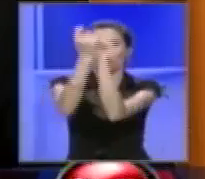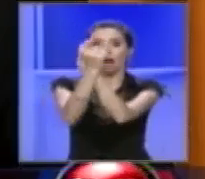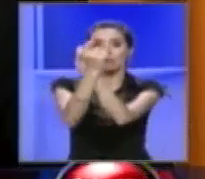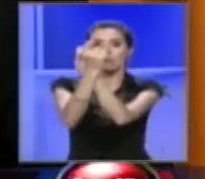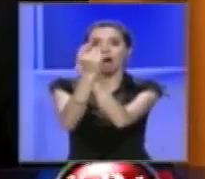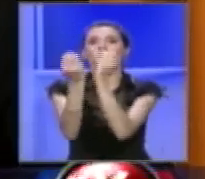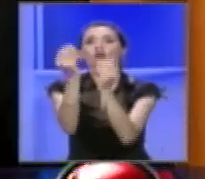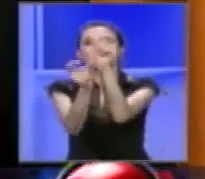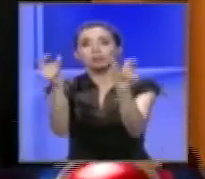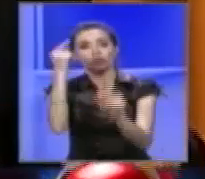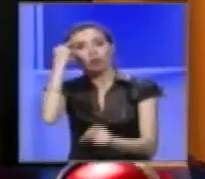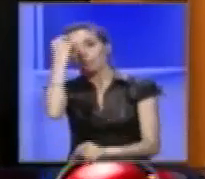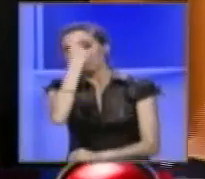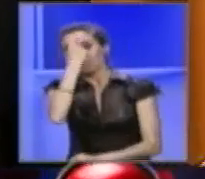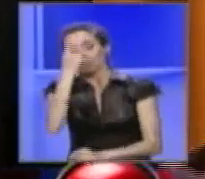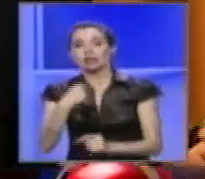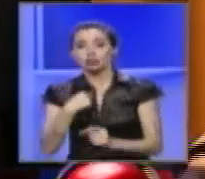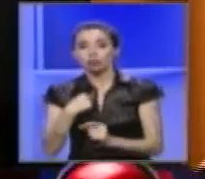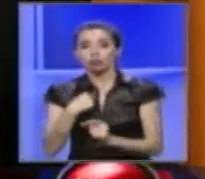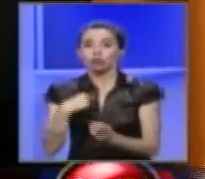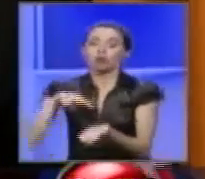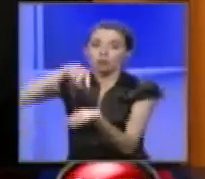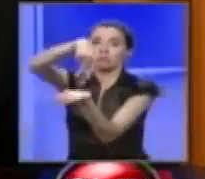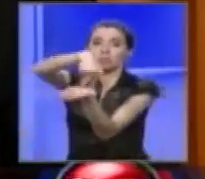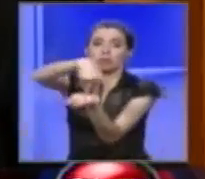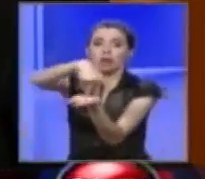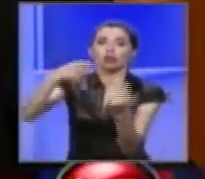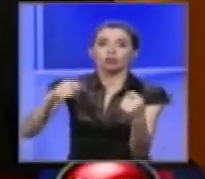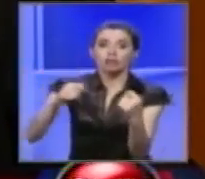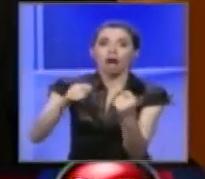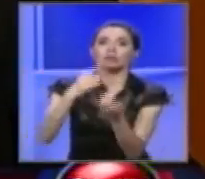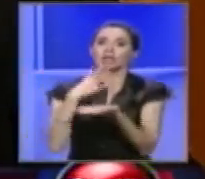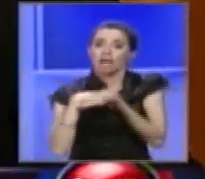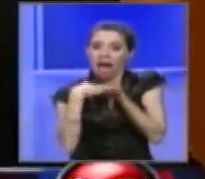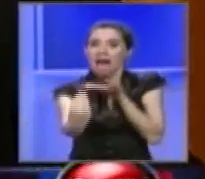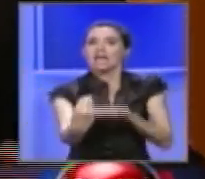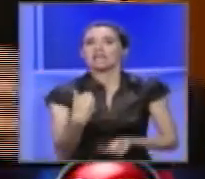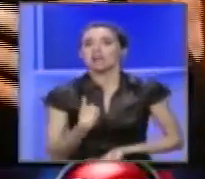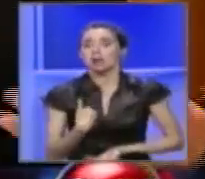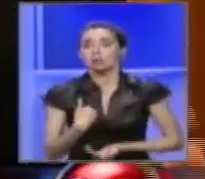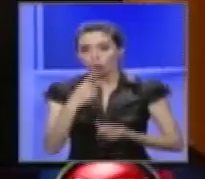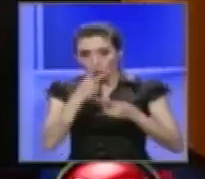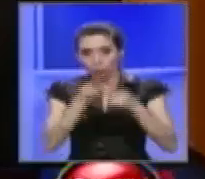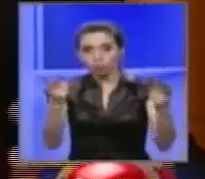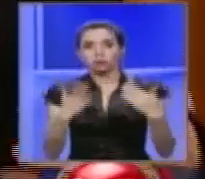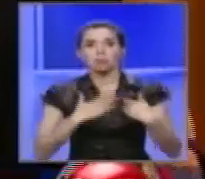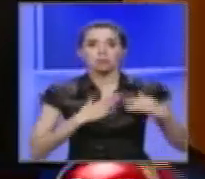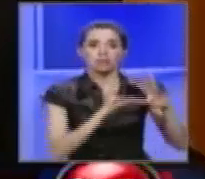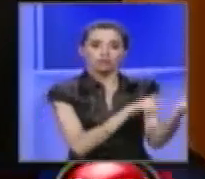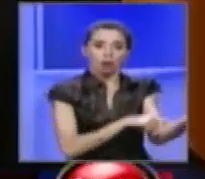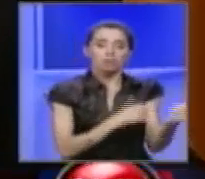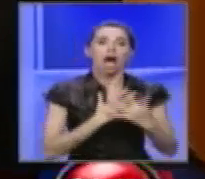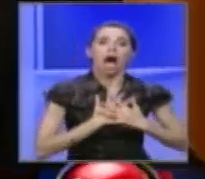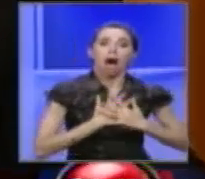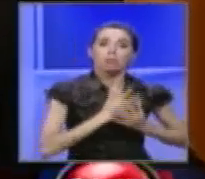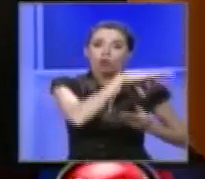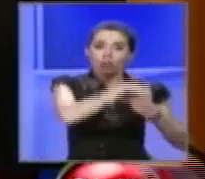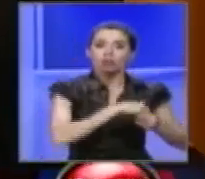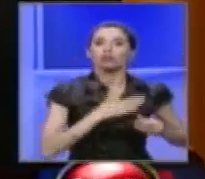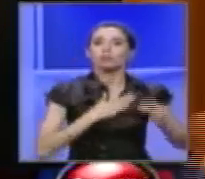pensar de alguien. Simplemente me tengo que parar y tratar de ser ejemplo, mostrar lo que es mi familia, el amor que existe en mi